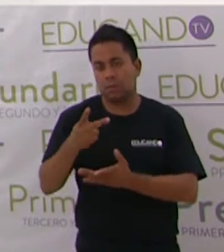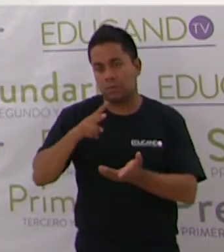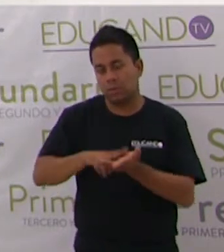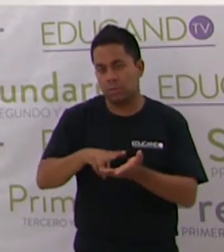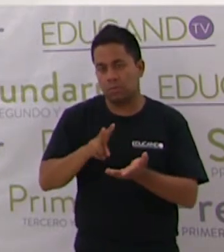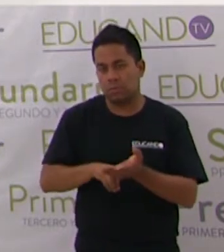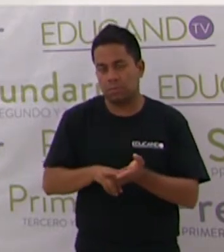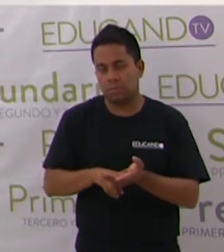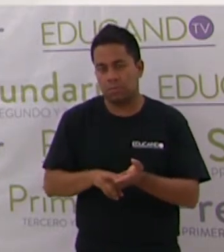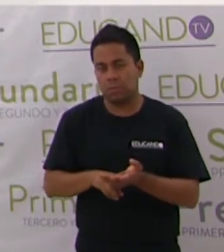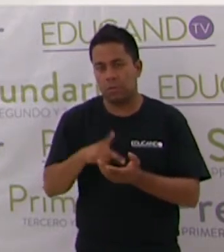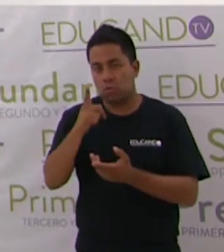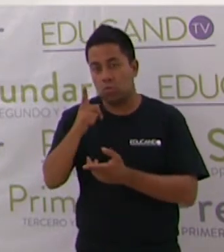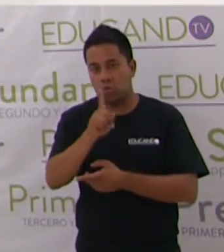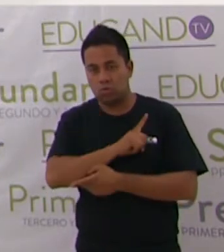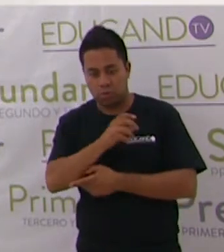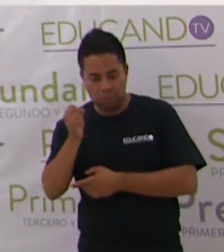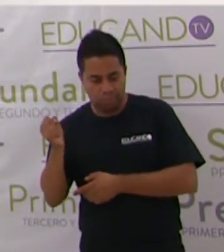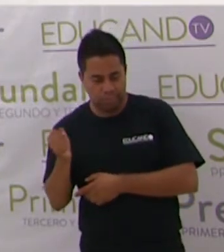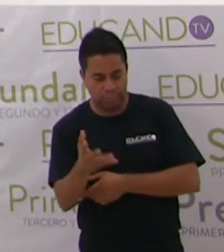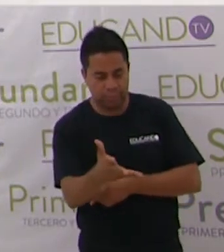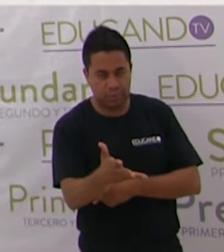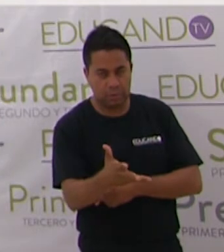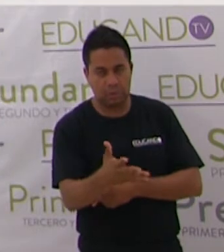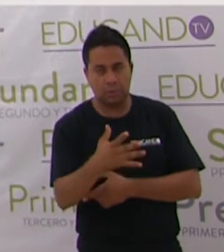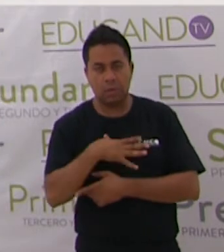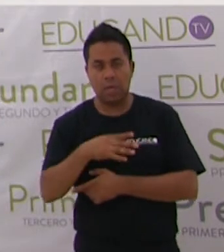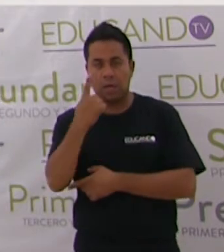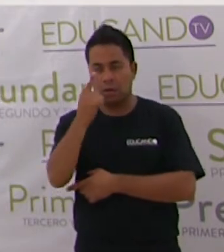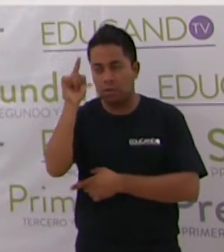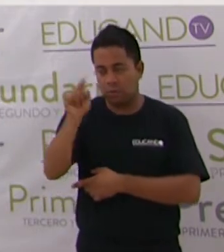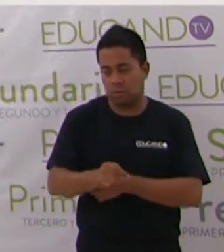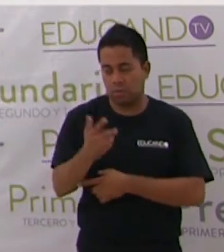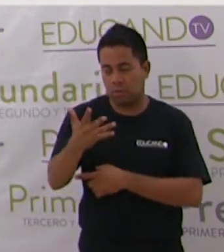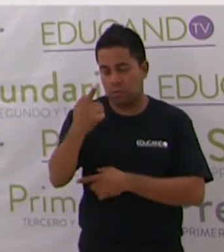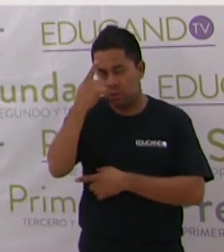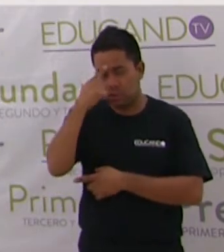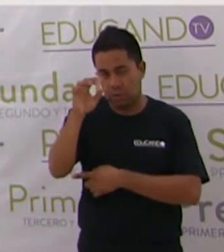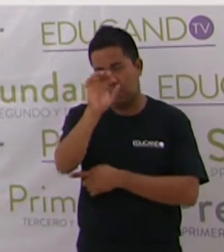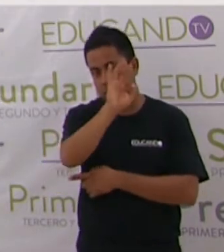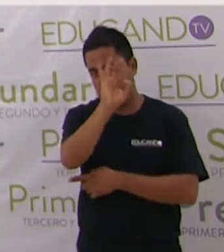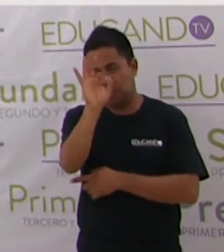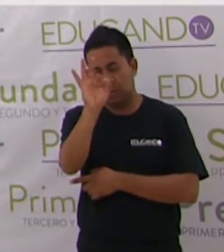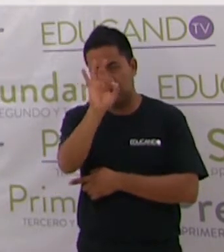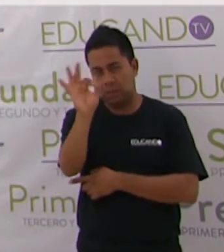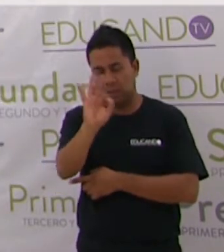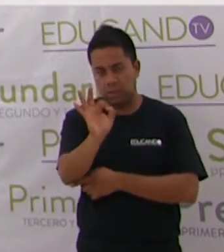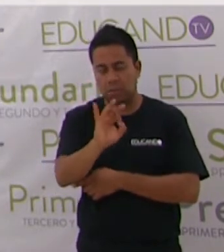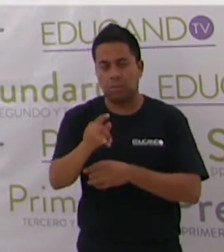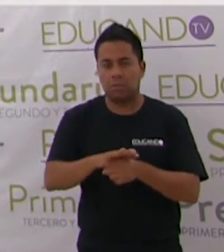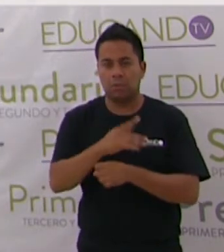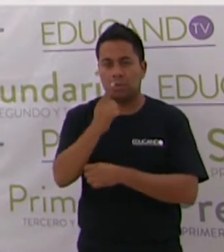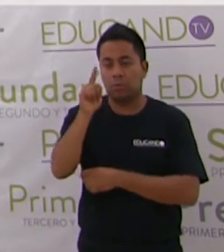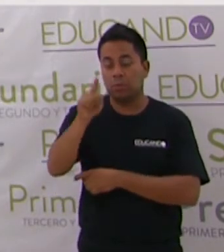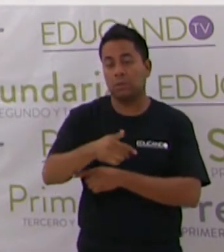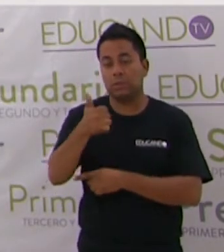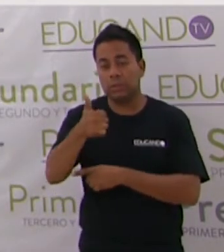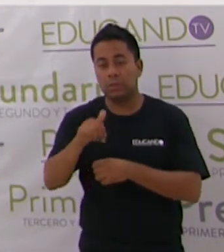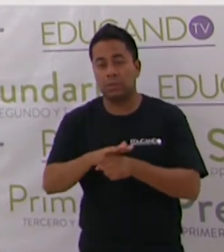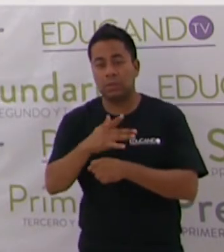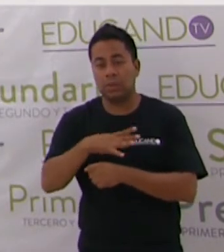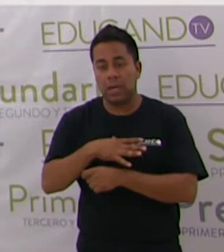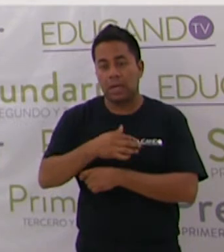es un tiro y es un quinto de probabilidad. ¿Por qué un sexto? Porque son